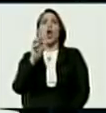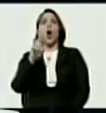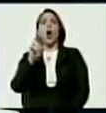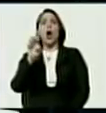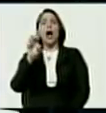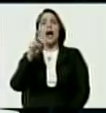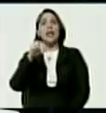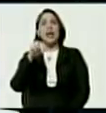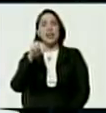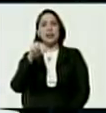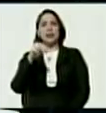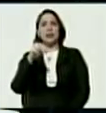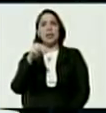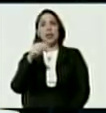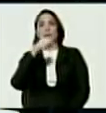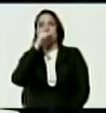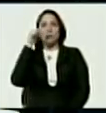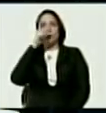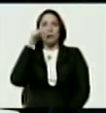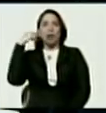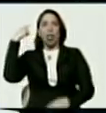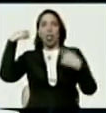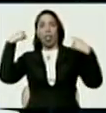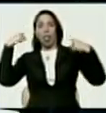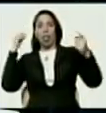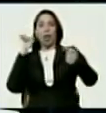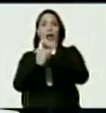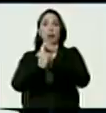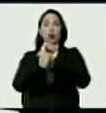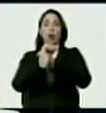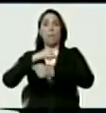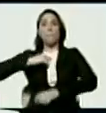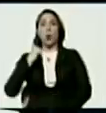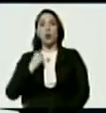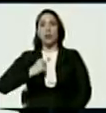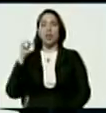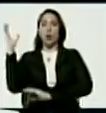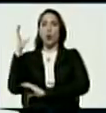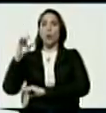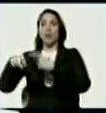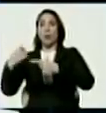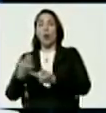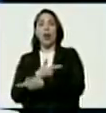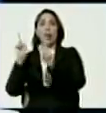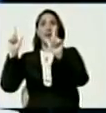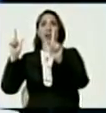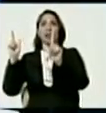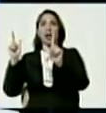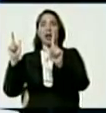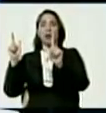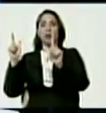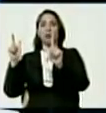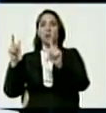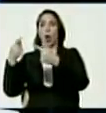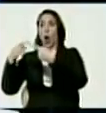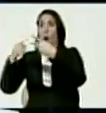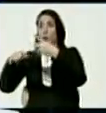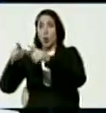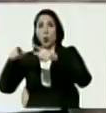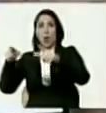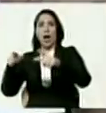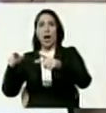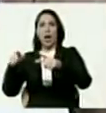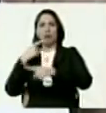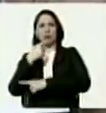con cocaína y capturado por la policía de Cúcuta y luego liberado en extrañas circunstancias, pero apareció esta noticia